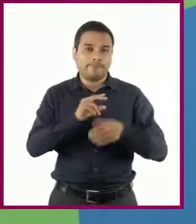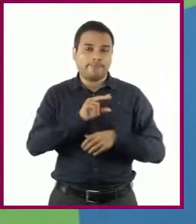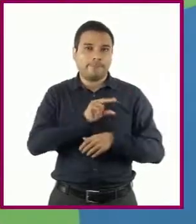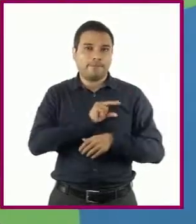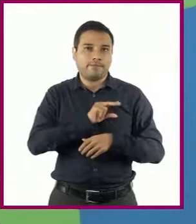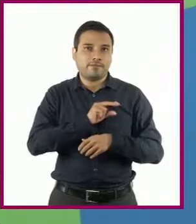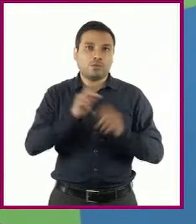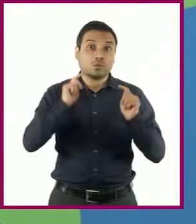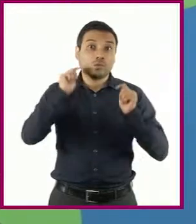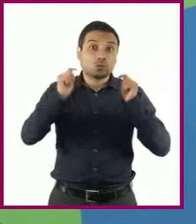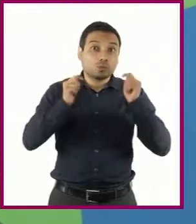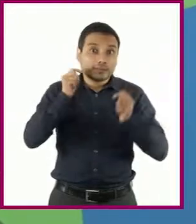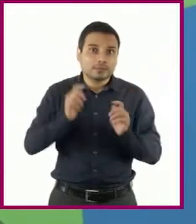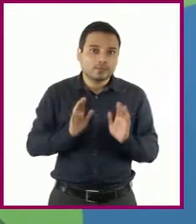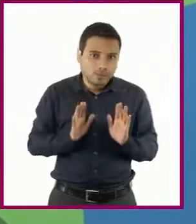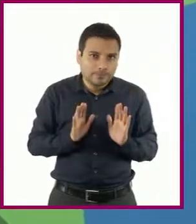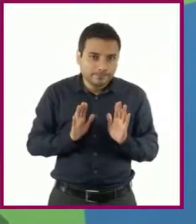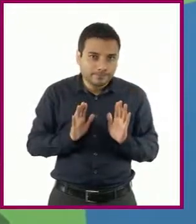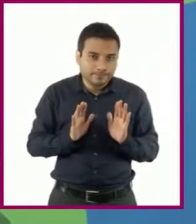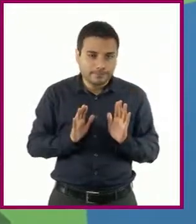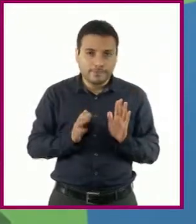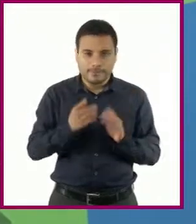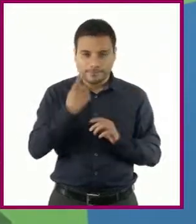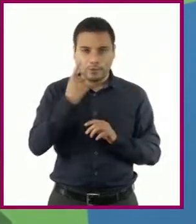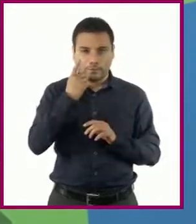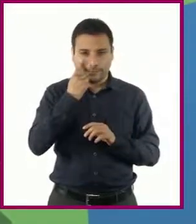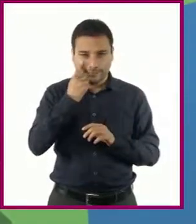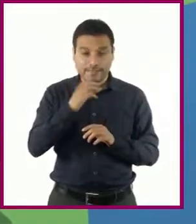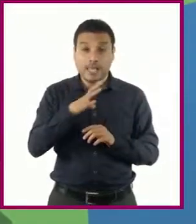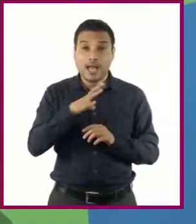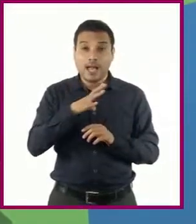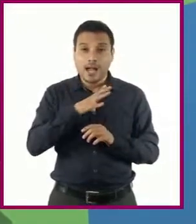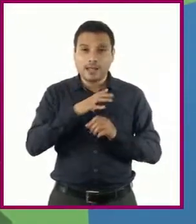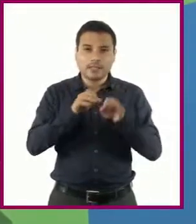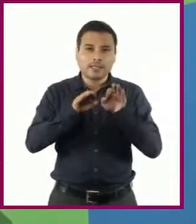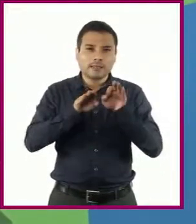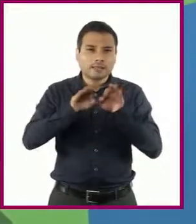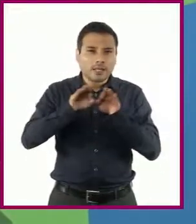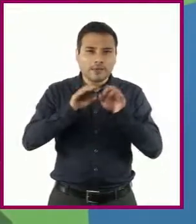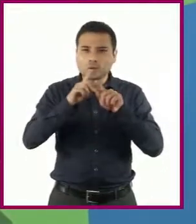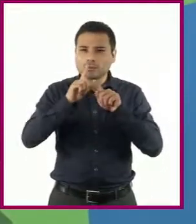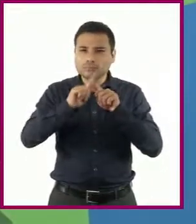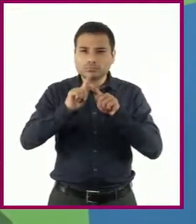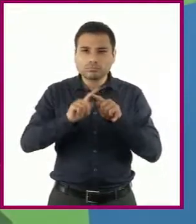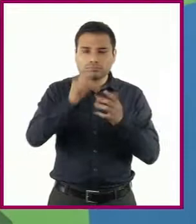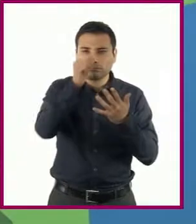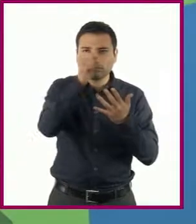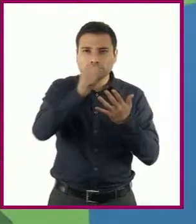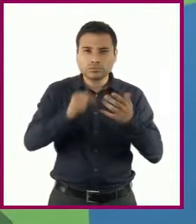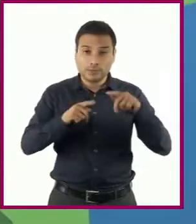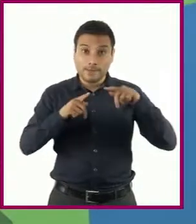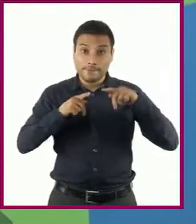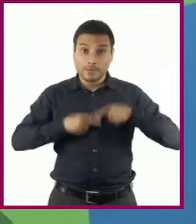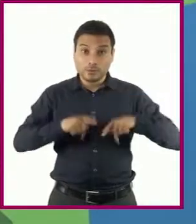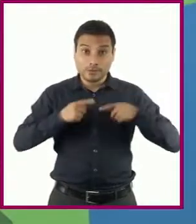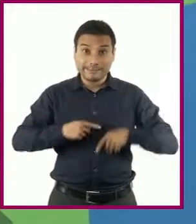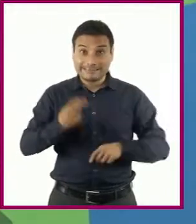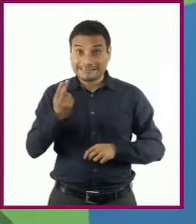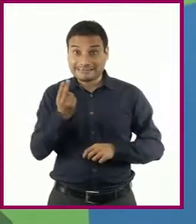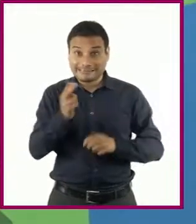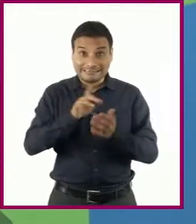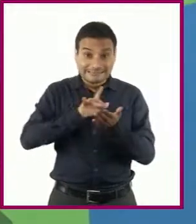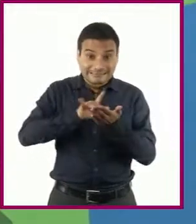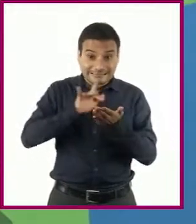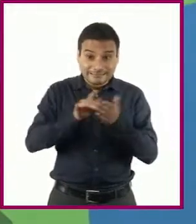correcto. Pero si analizamos un poco más, hay actividades que intentan satisfacer las necesidades de las personas,